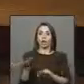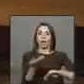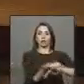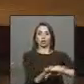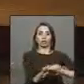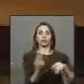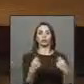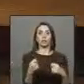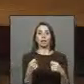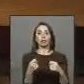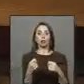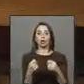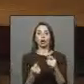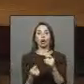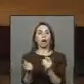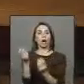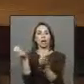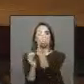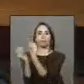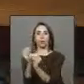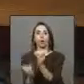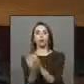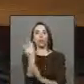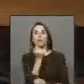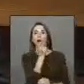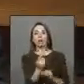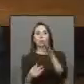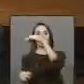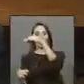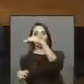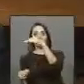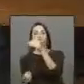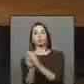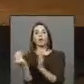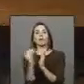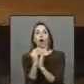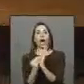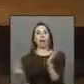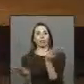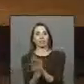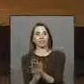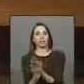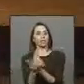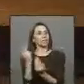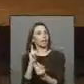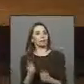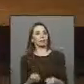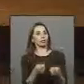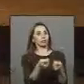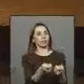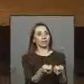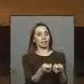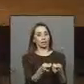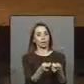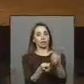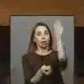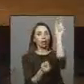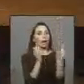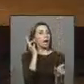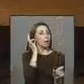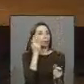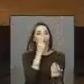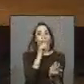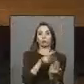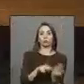se intentó construir una nueva acusación, con lo que se llamó nuevos antecedentes que no habían sido puestos en conocimiento de la requerida y que en